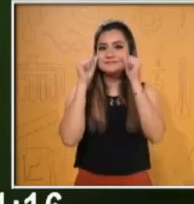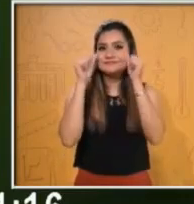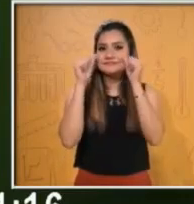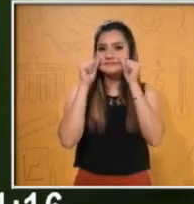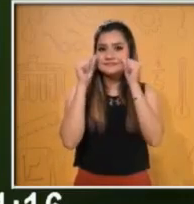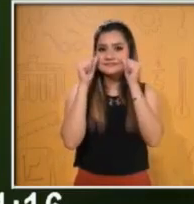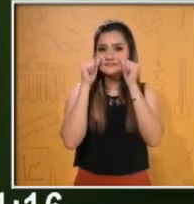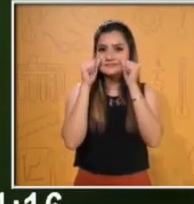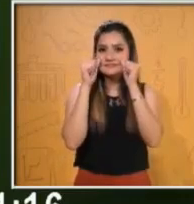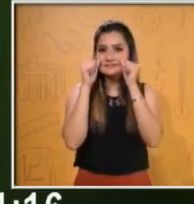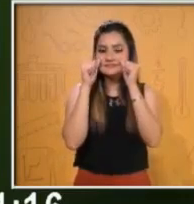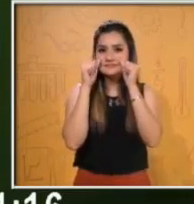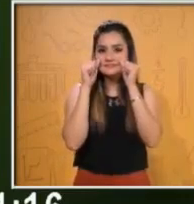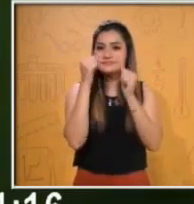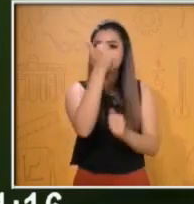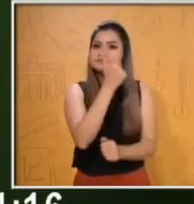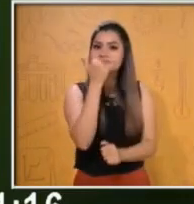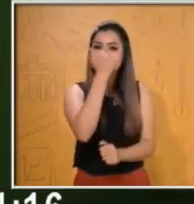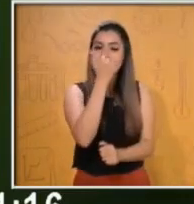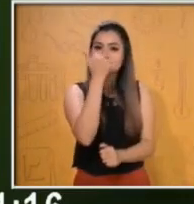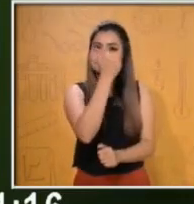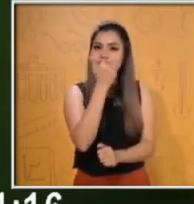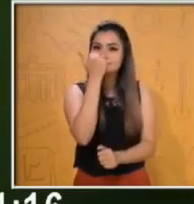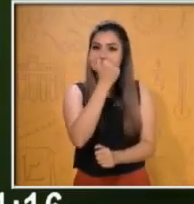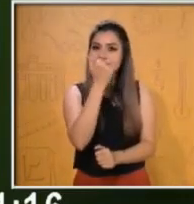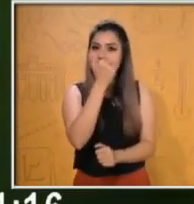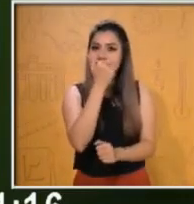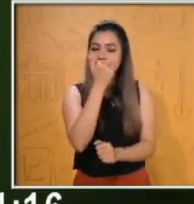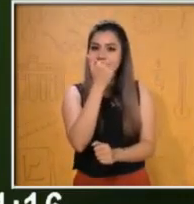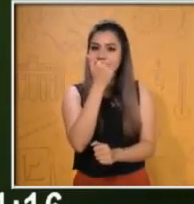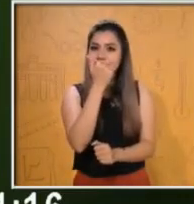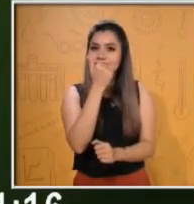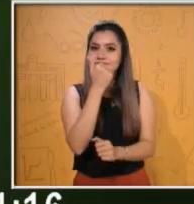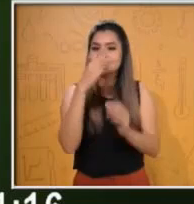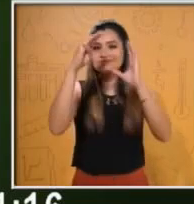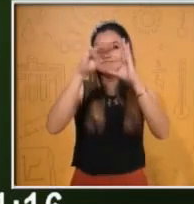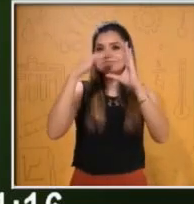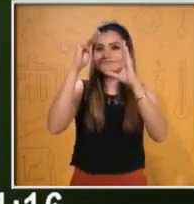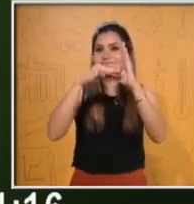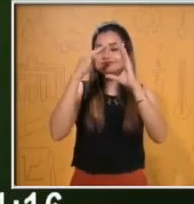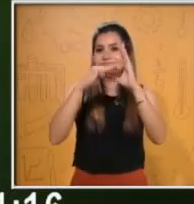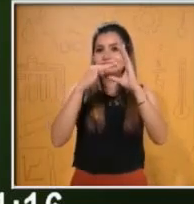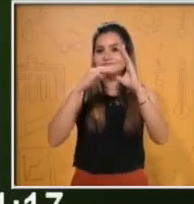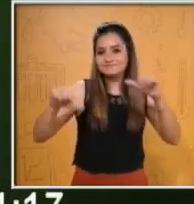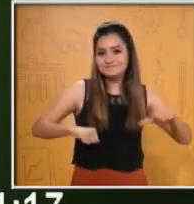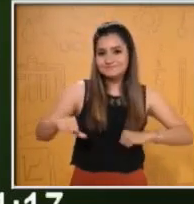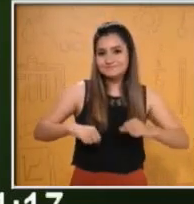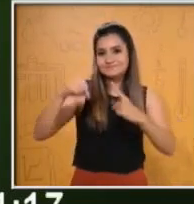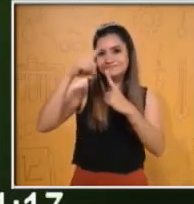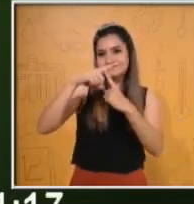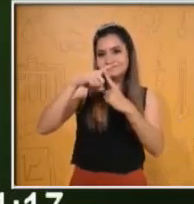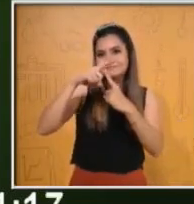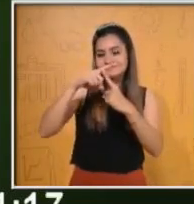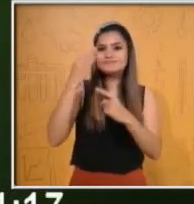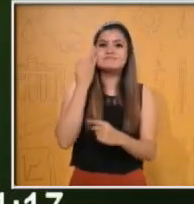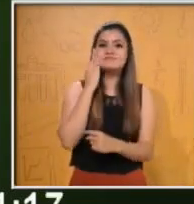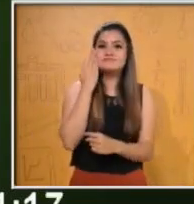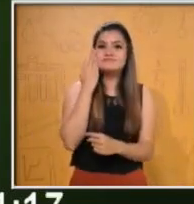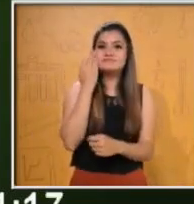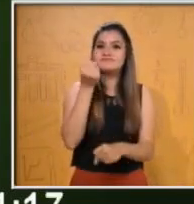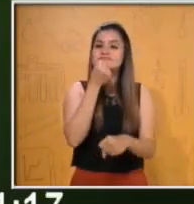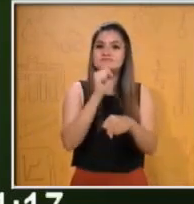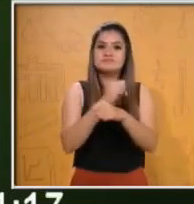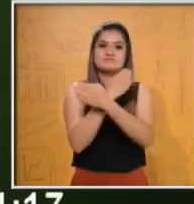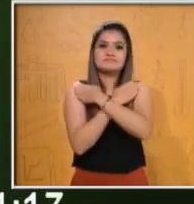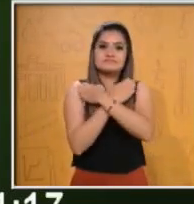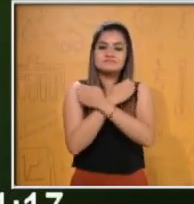Ahí tenemos varios alumnos que han mandado las imágenes de su trabajo por medio de Facebook de la Secretaría de Educación